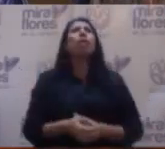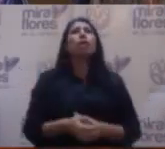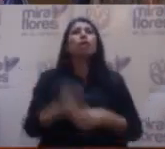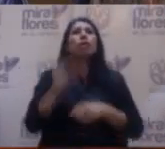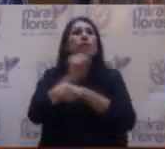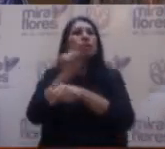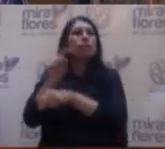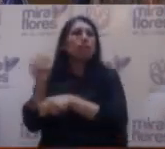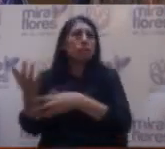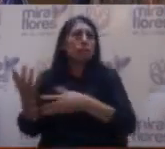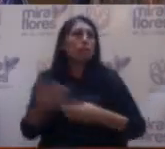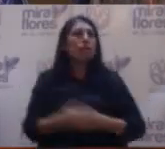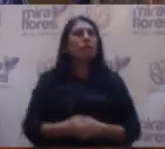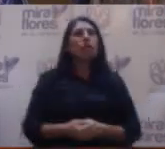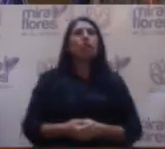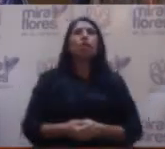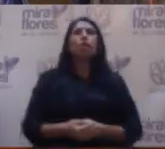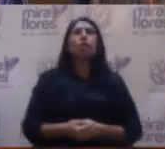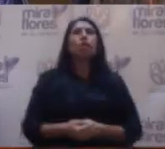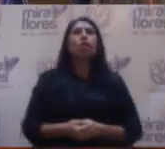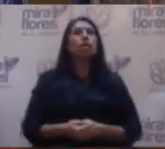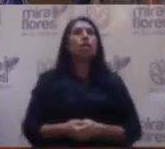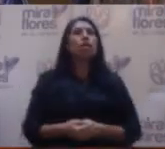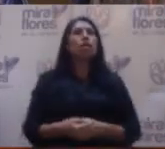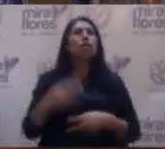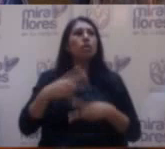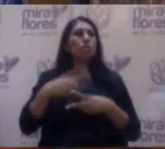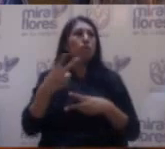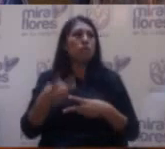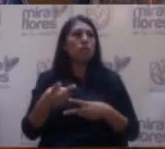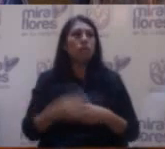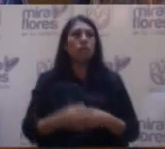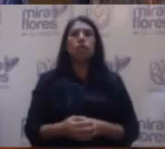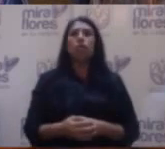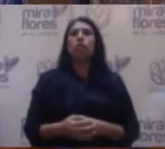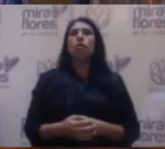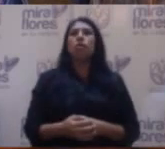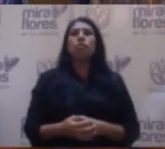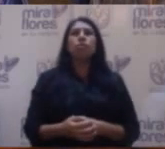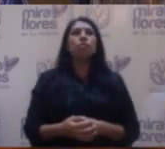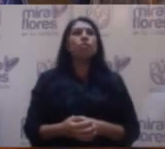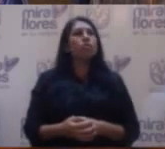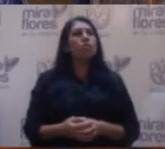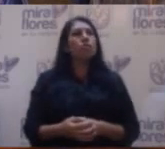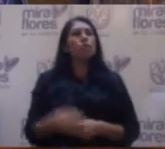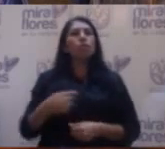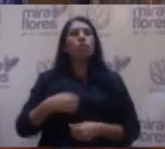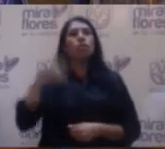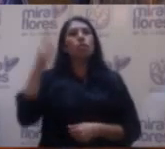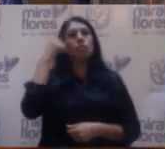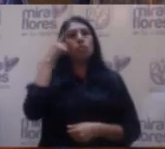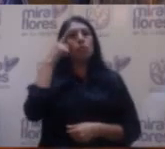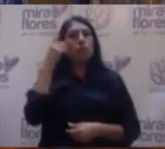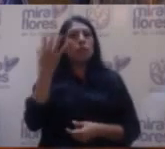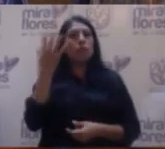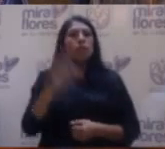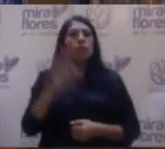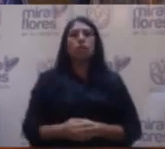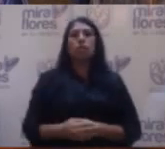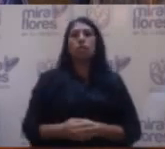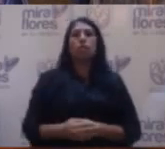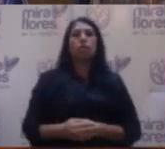ofreciendo día a día y que hasta el momento no se hace. Yo creo que previamente a